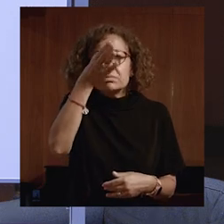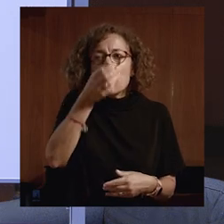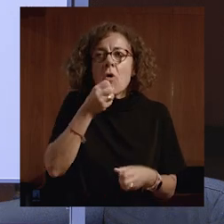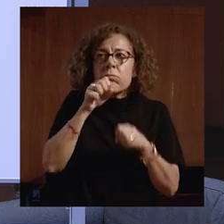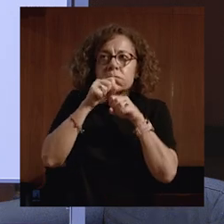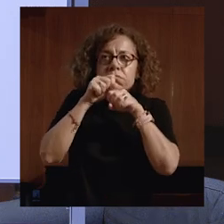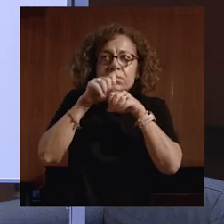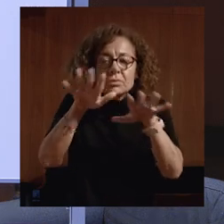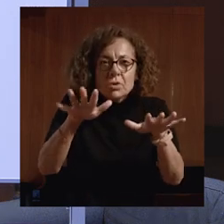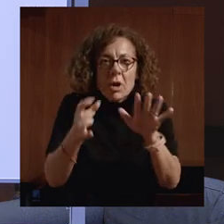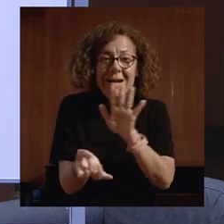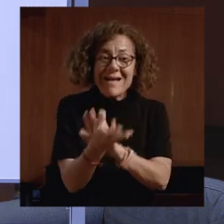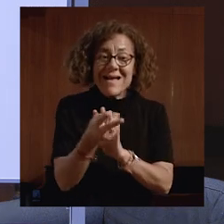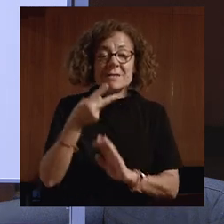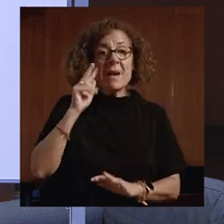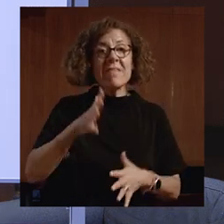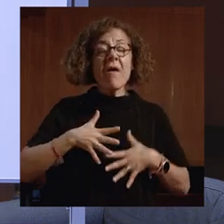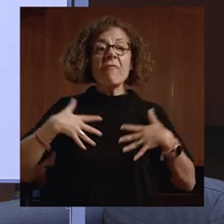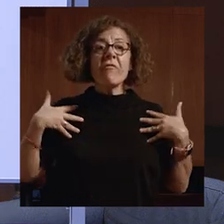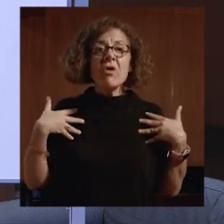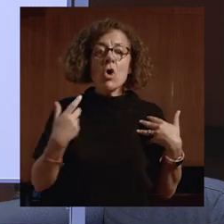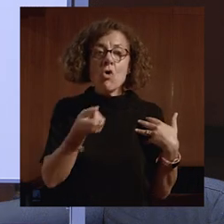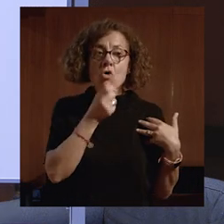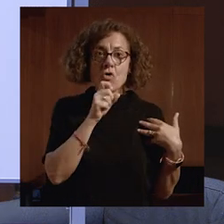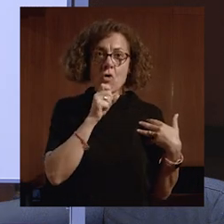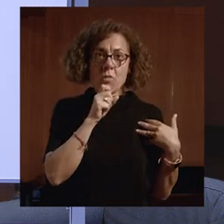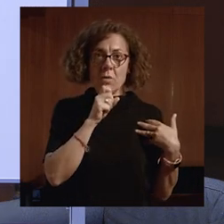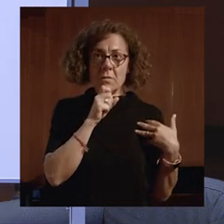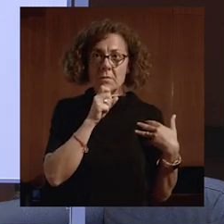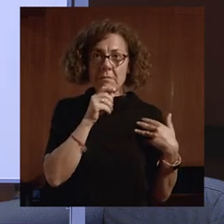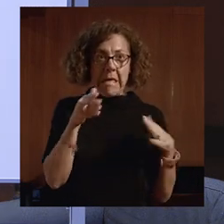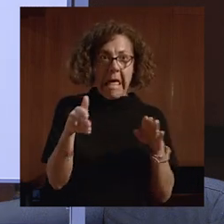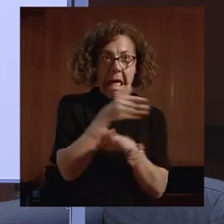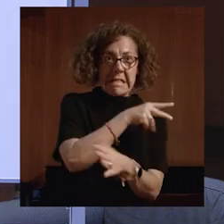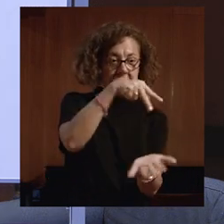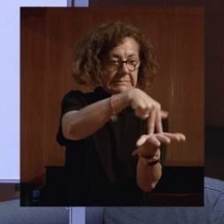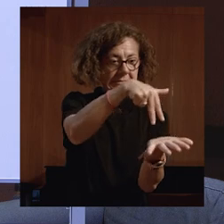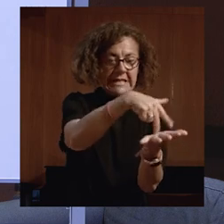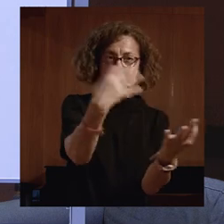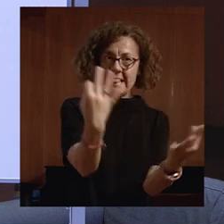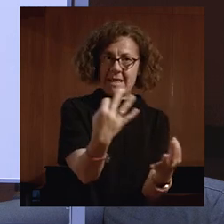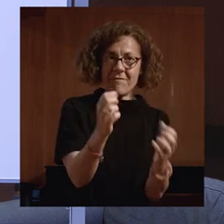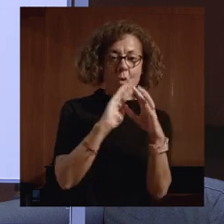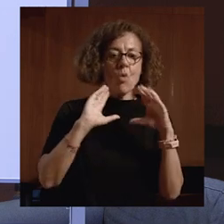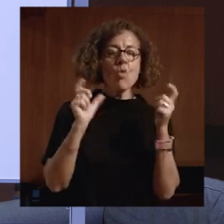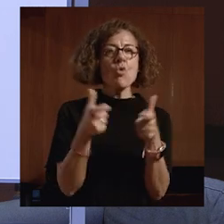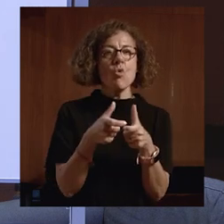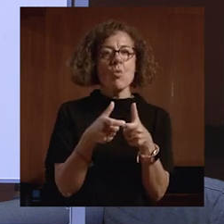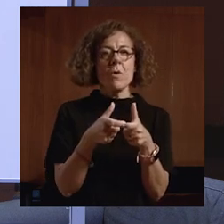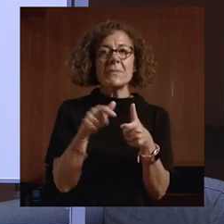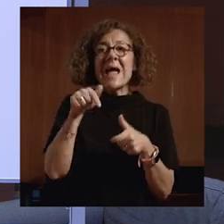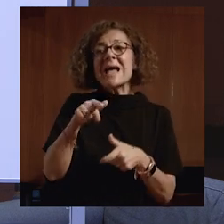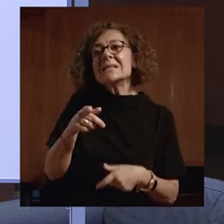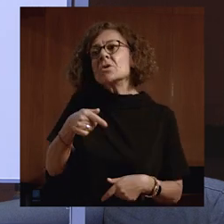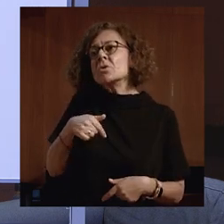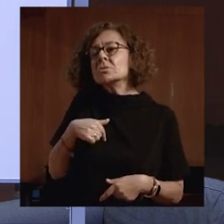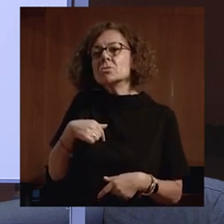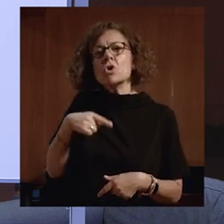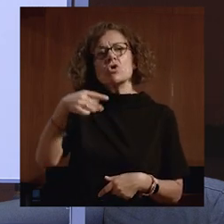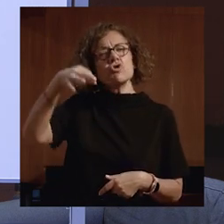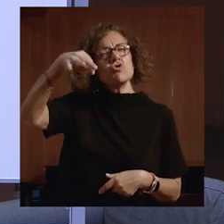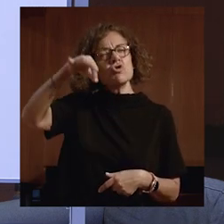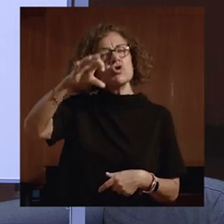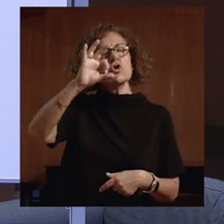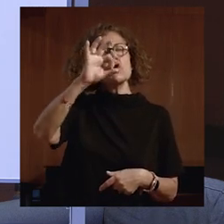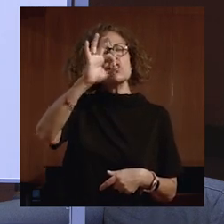generar una experiencia emocional, estética, era presencialmente, en grupo. Entonces, esta cosa solipsista, que es una palabra que me gusta